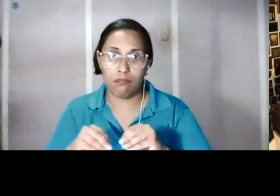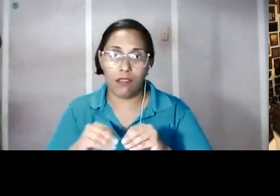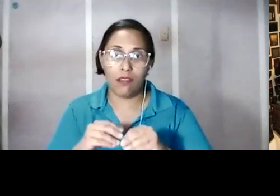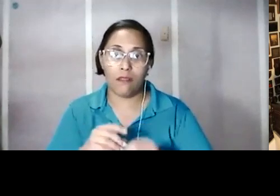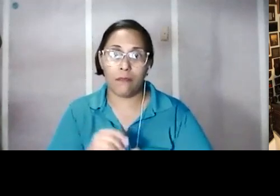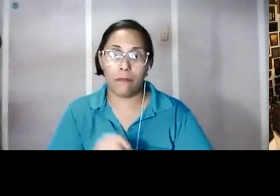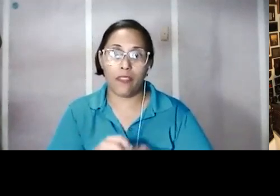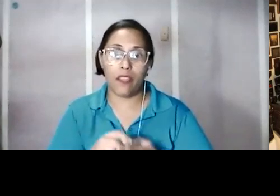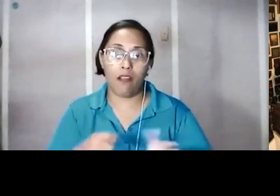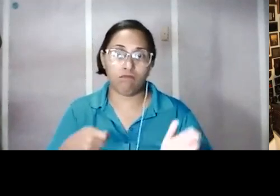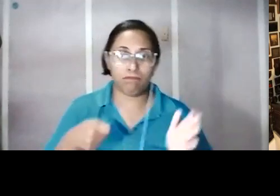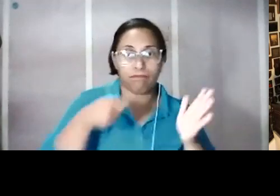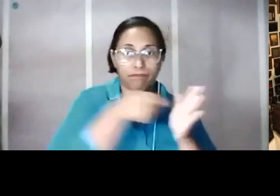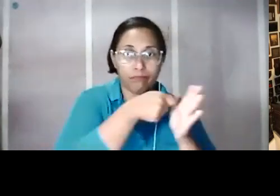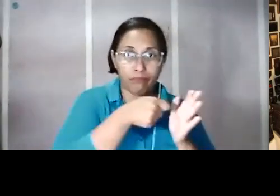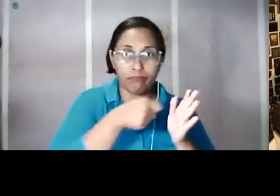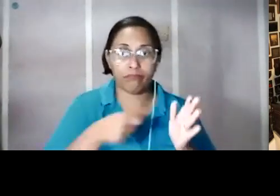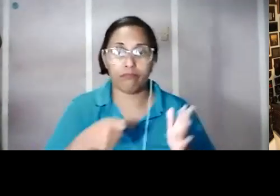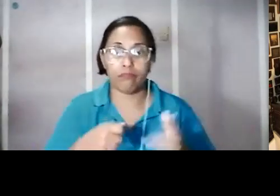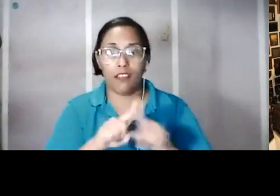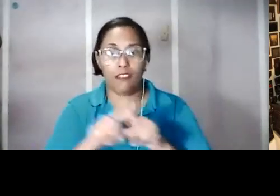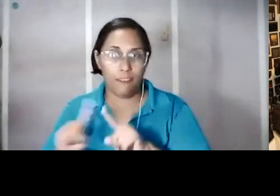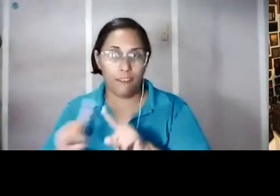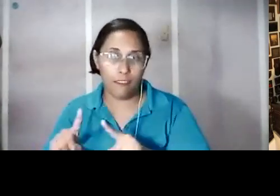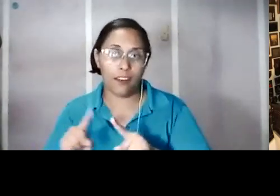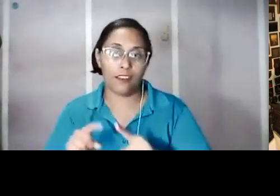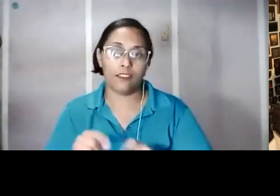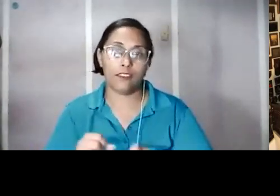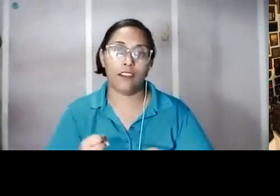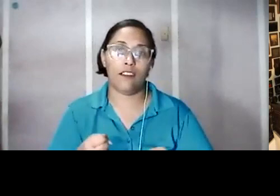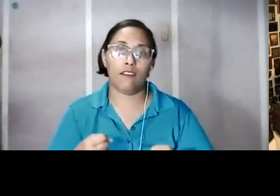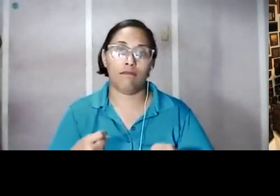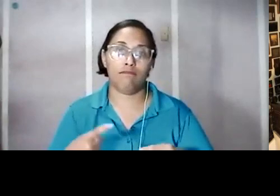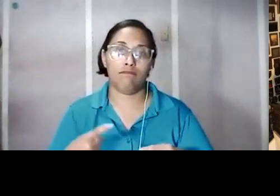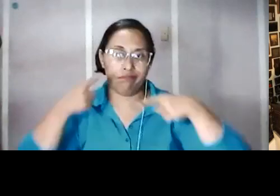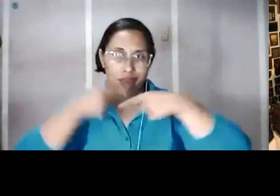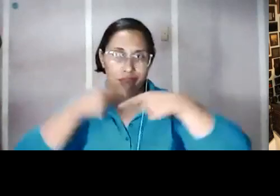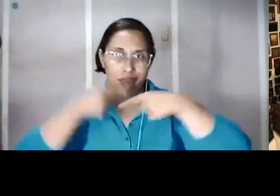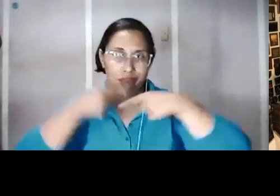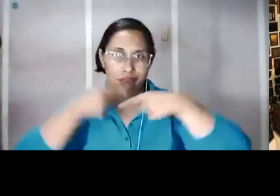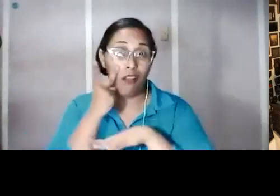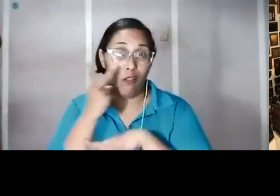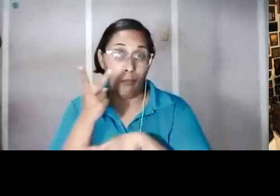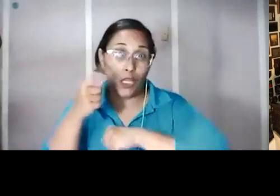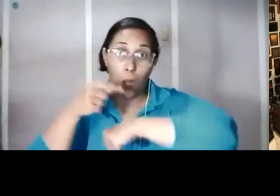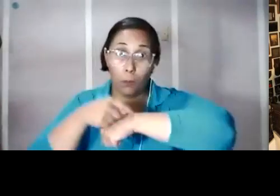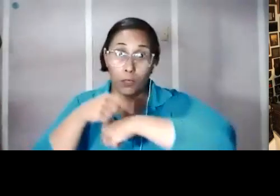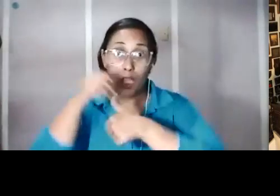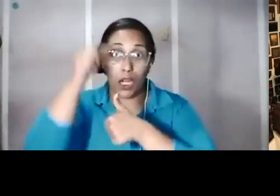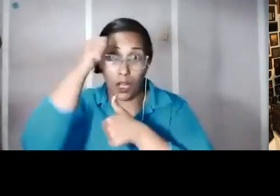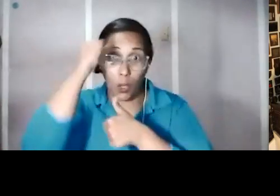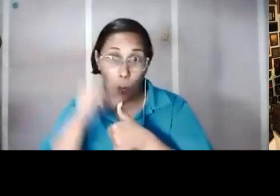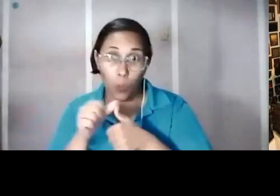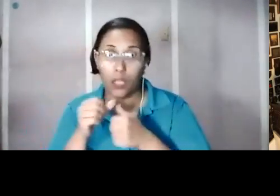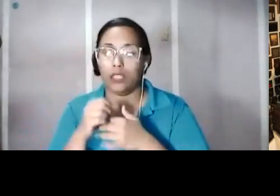navajazos, cuchilladas, etcétera, ¿no? Lo que yo he visto hasta el momento, porque recuerden que uno sigue